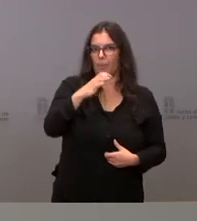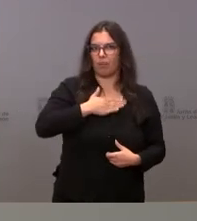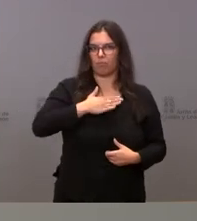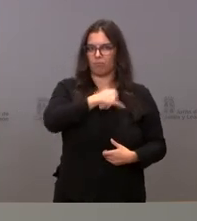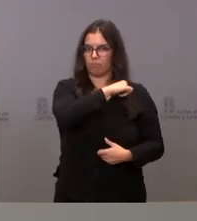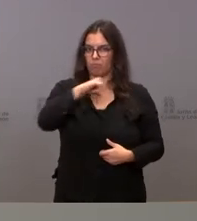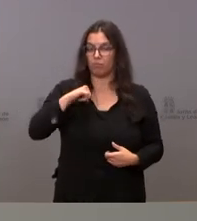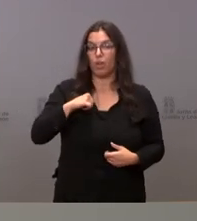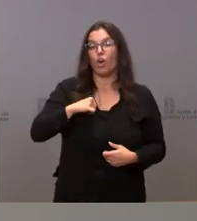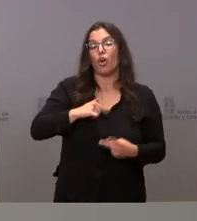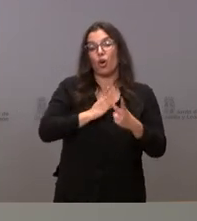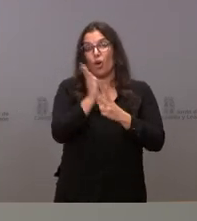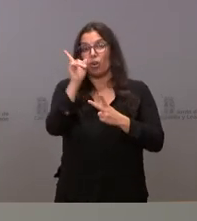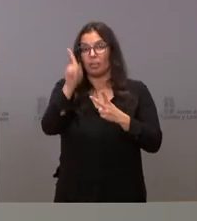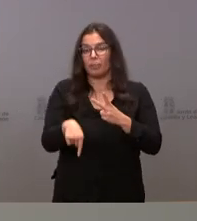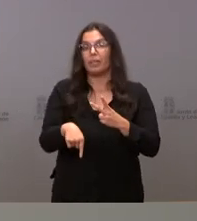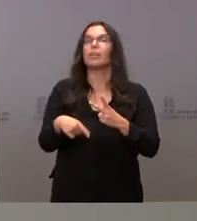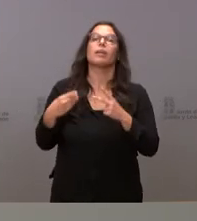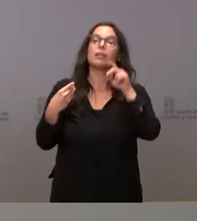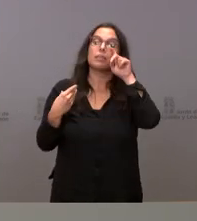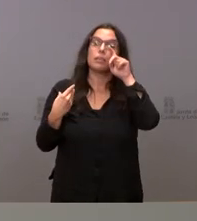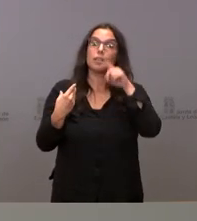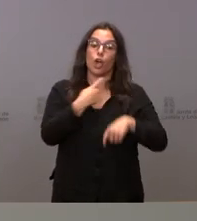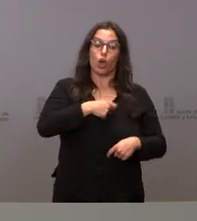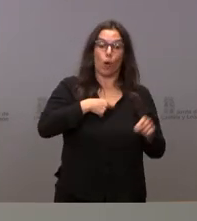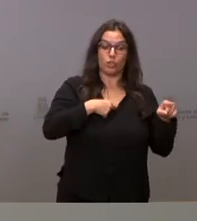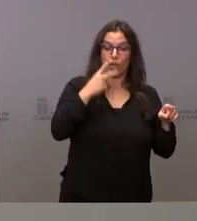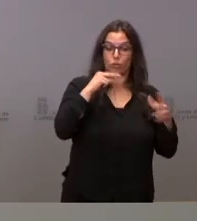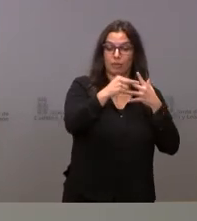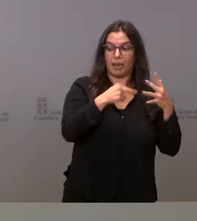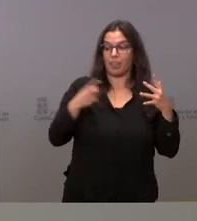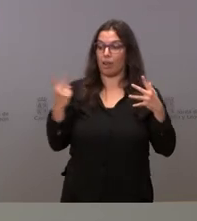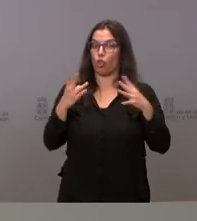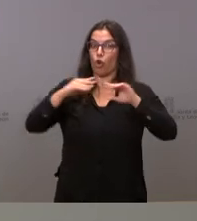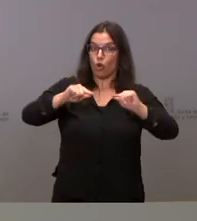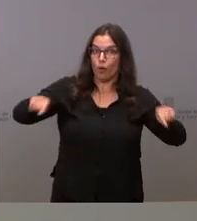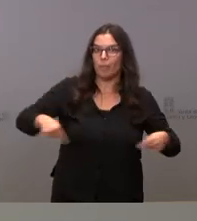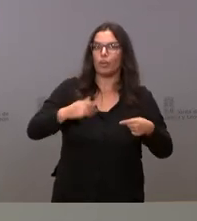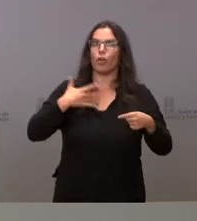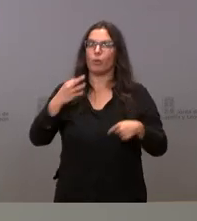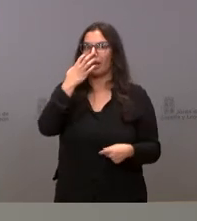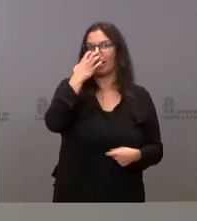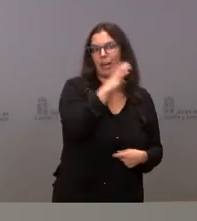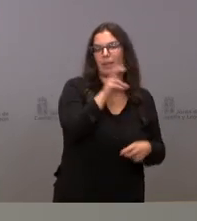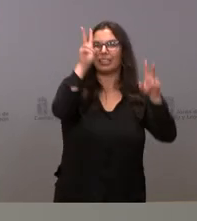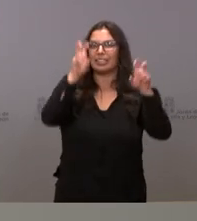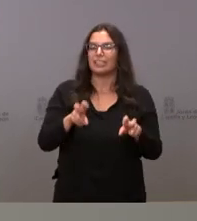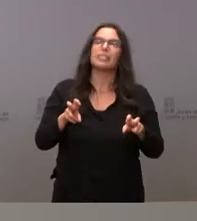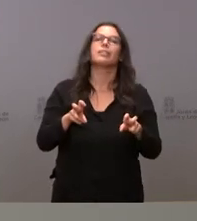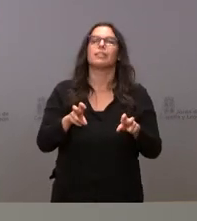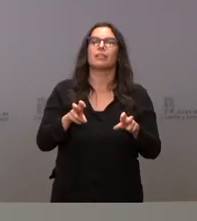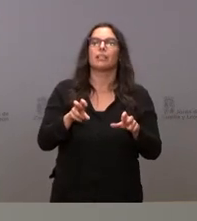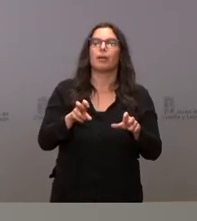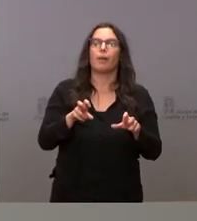la posibilidad de establecer mediante un convenio con el comisionado de transparencia la posibilidad de que se pueda reclamar sus resoluciones ante ese órgano